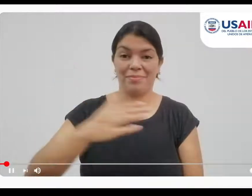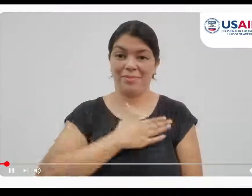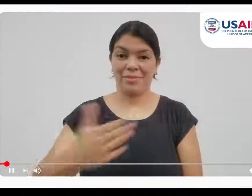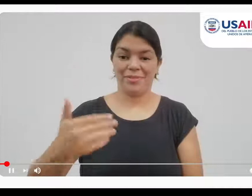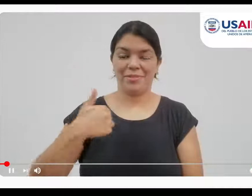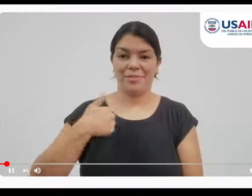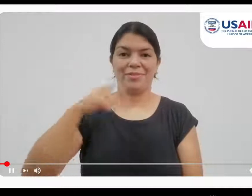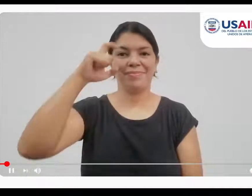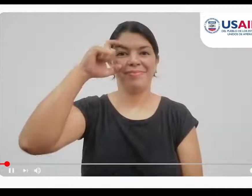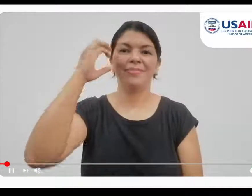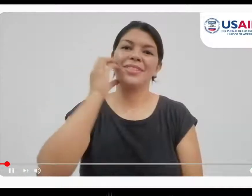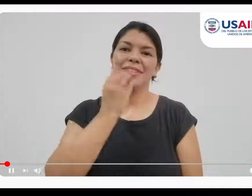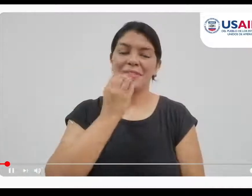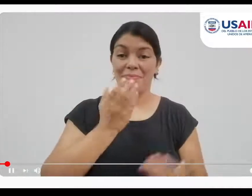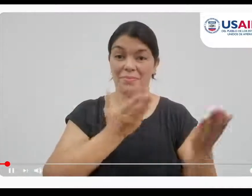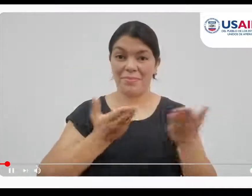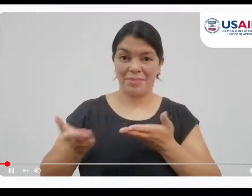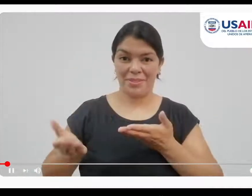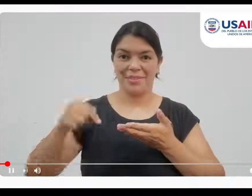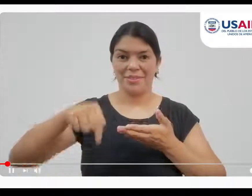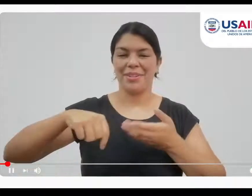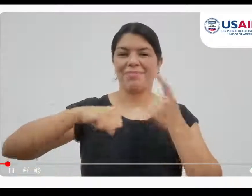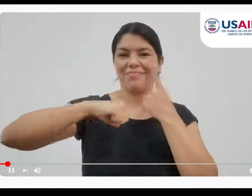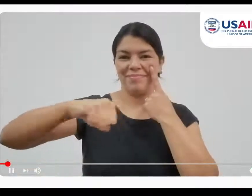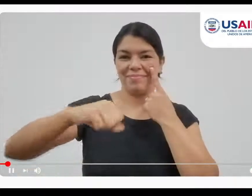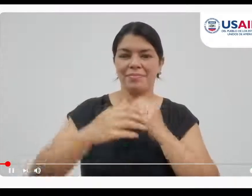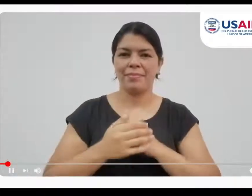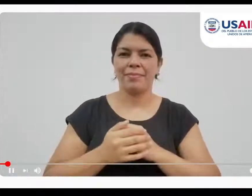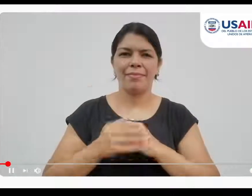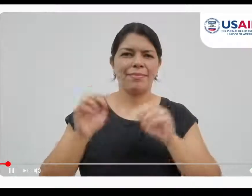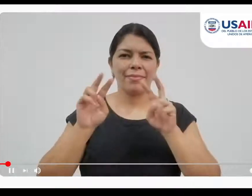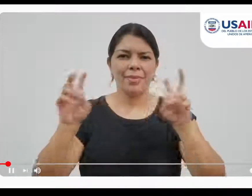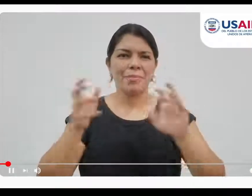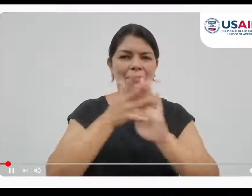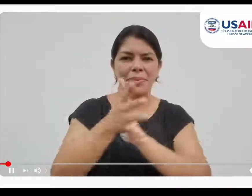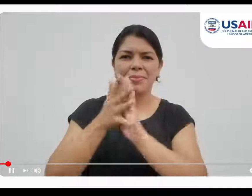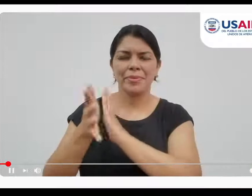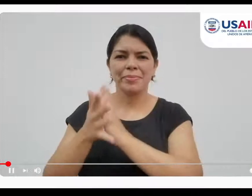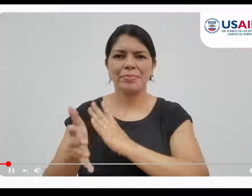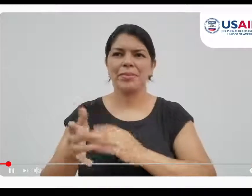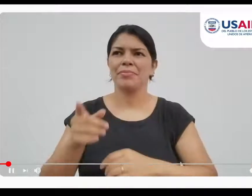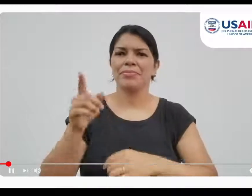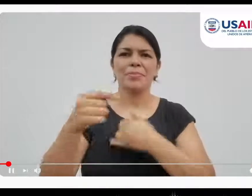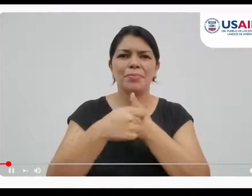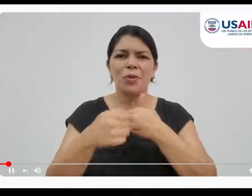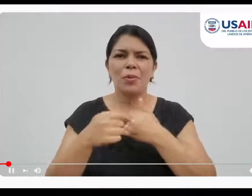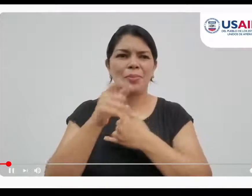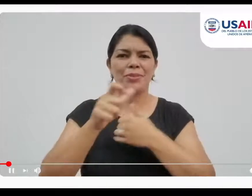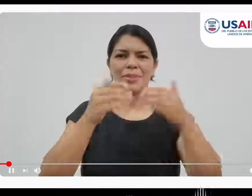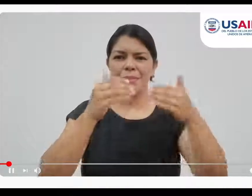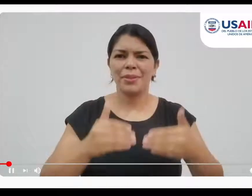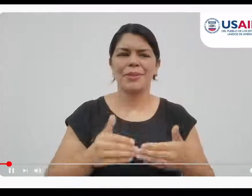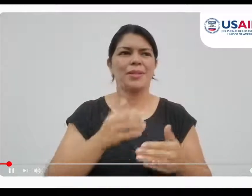Hola, mi nombre es Diego Aranguren y les doy la bienvenida en La Jugada con los Derechos, un podcast en el que vamos a retratar a través de